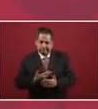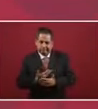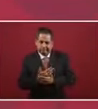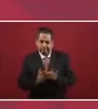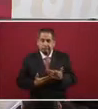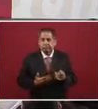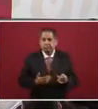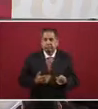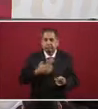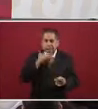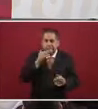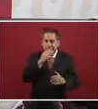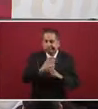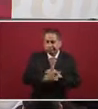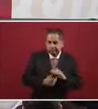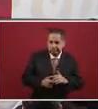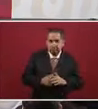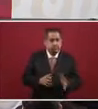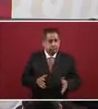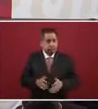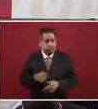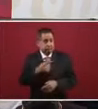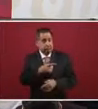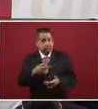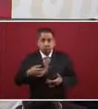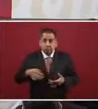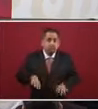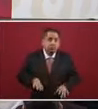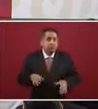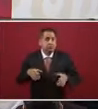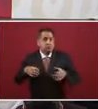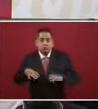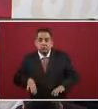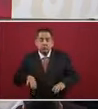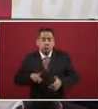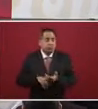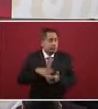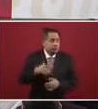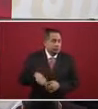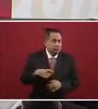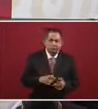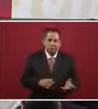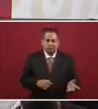por sobornos, y se estuviese enriqueciendo,